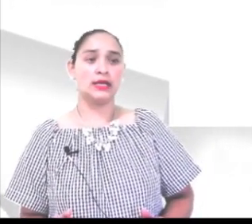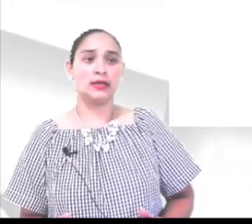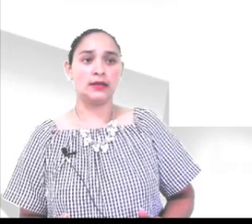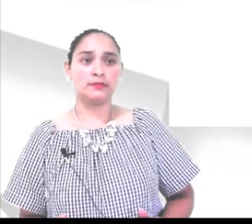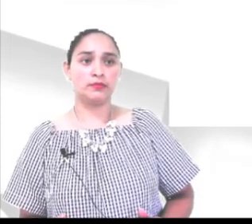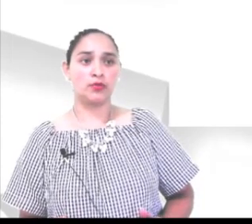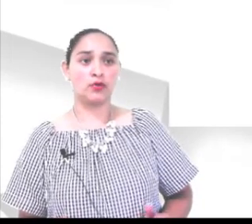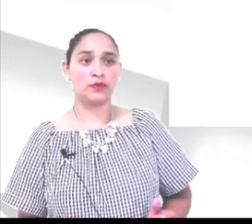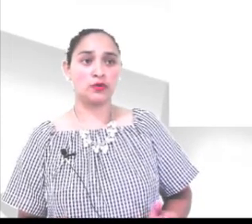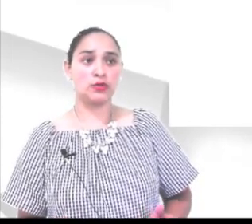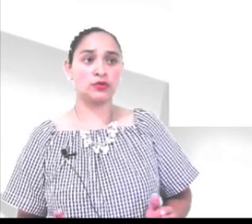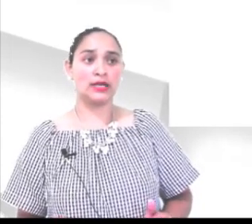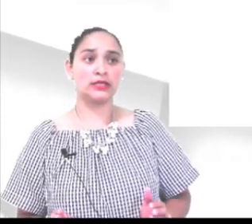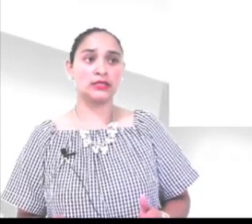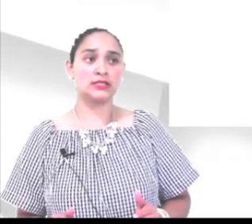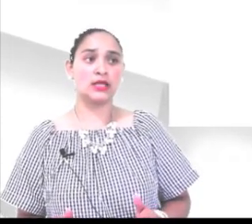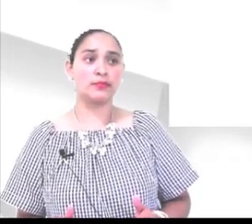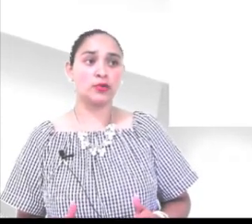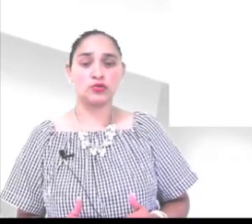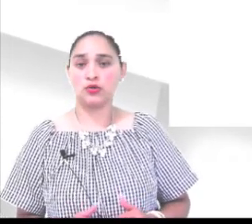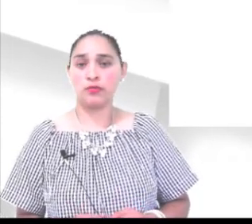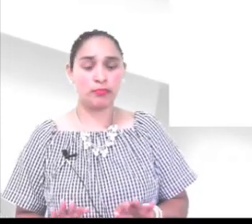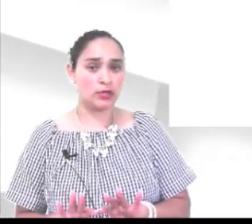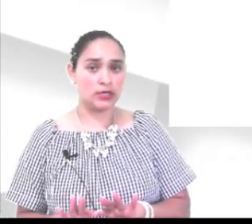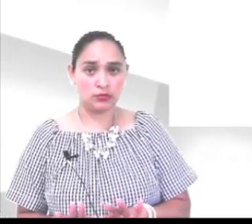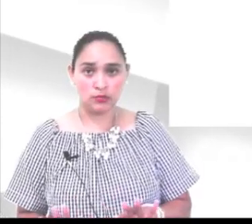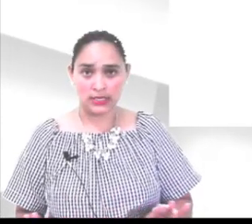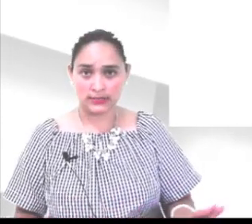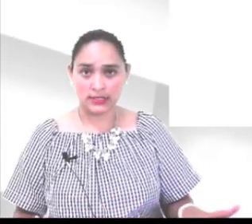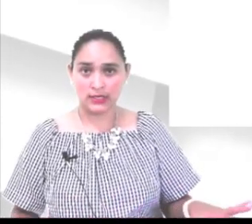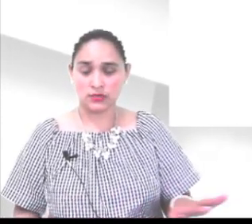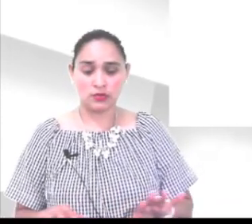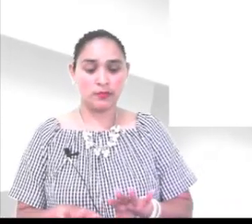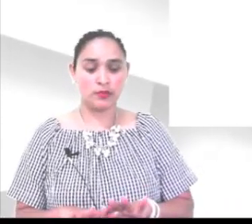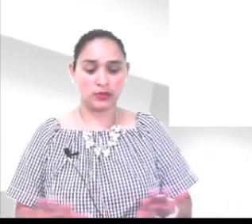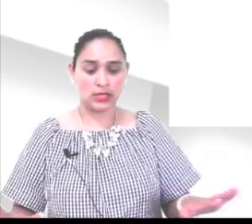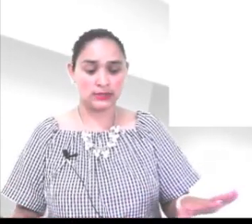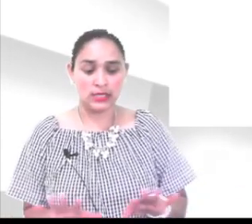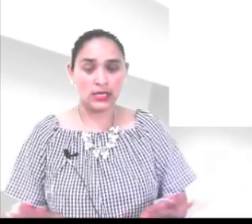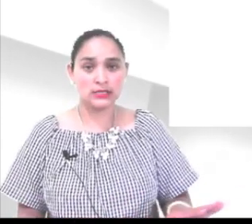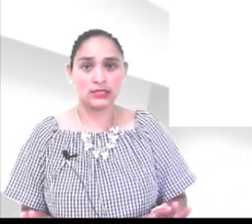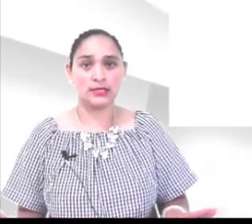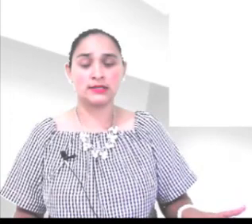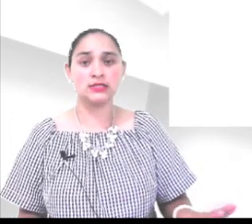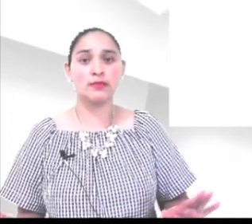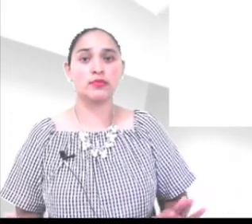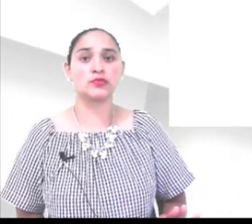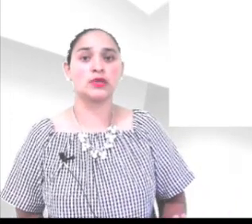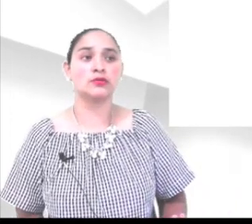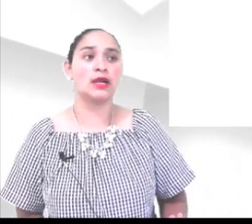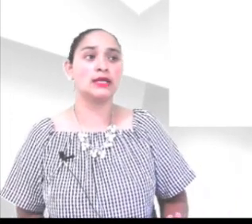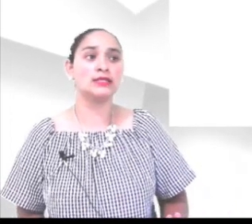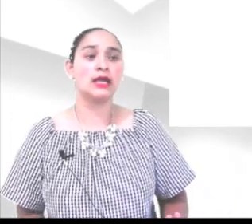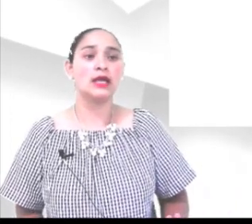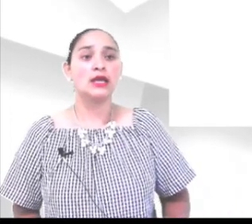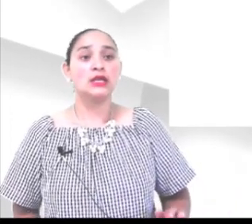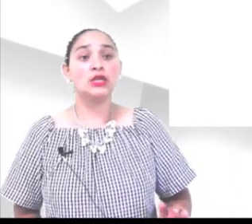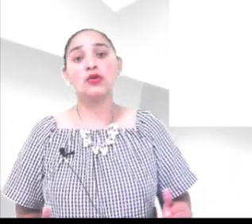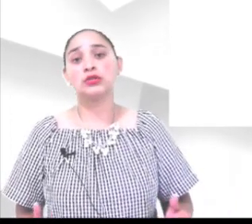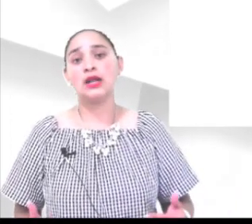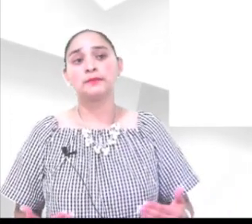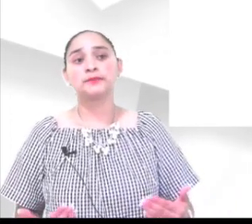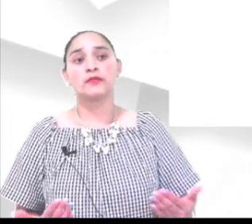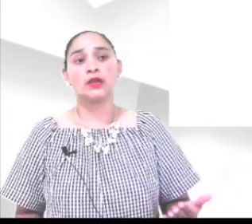es por los fenómenos de alta intensidad producidos por la naturaleza. Eso es porque así es, así existe por su naturaleza.